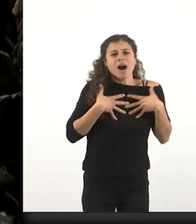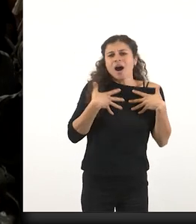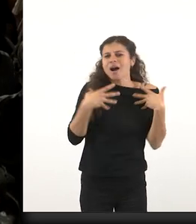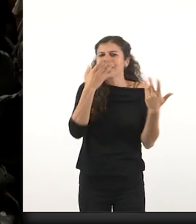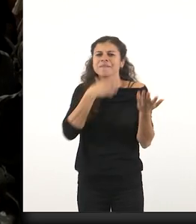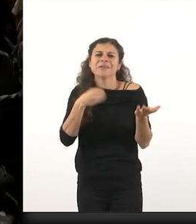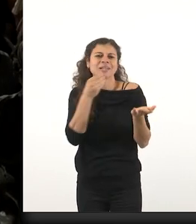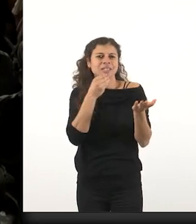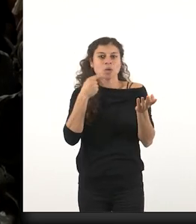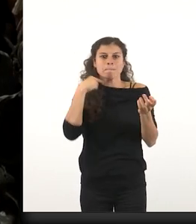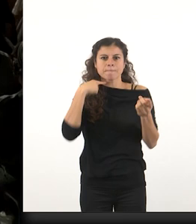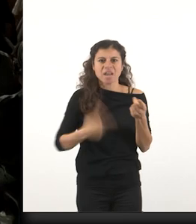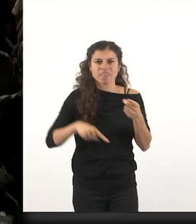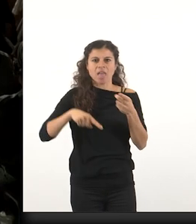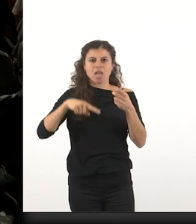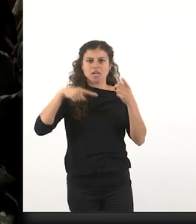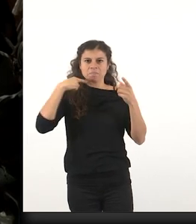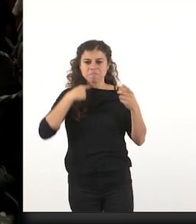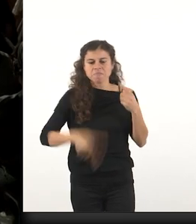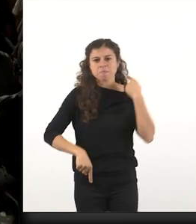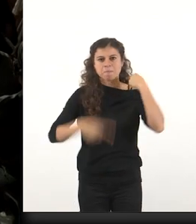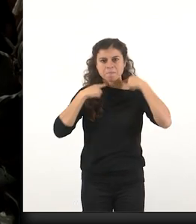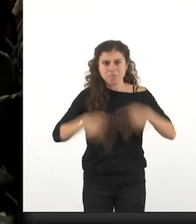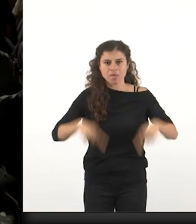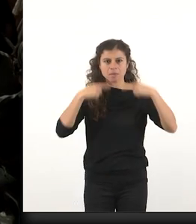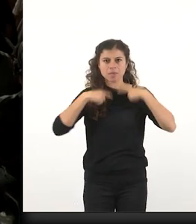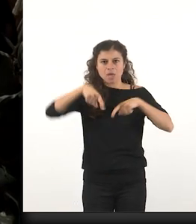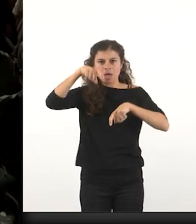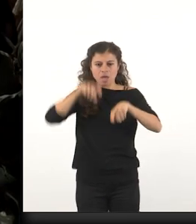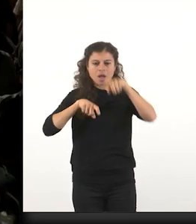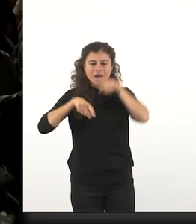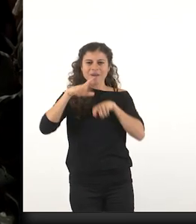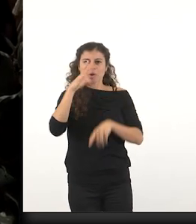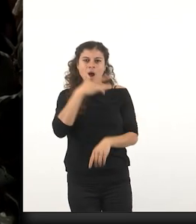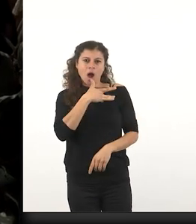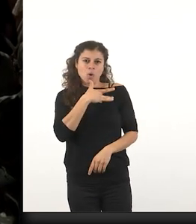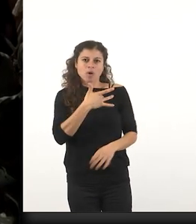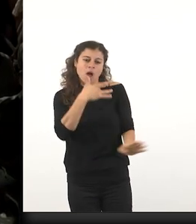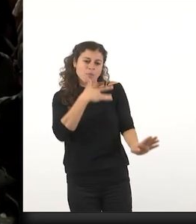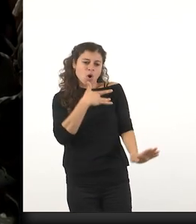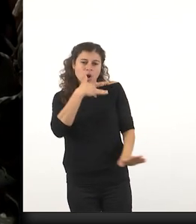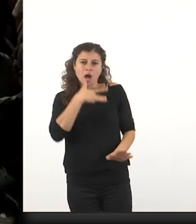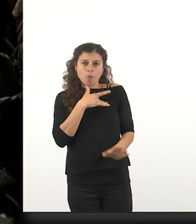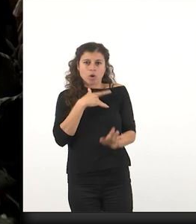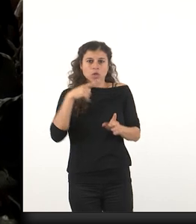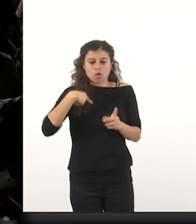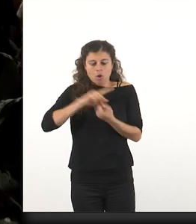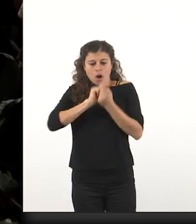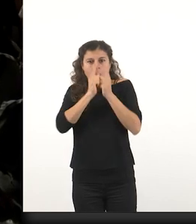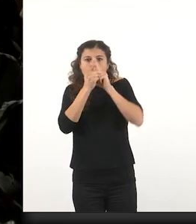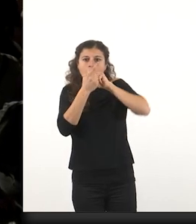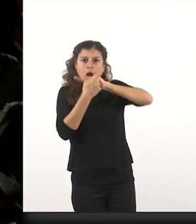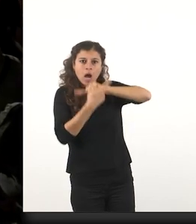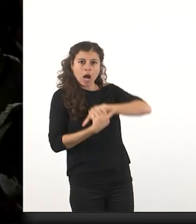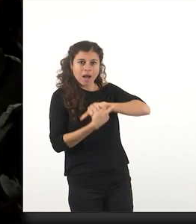perder, sacrificar, renunciar y alejar cosas por amor. Cuanto más se dibuja la Pamela que él quiere que yo sea, este tío de 3 metros me